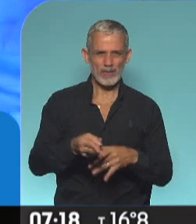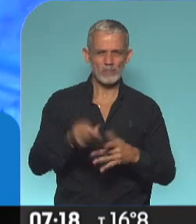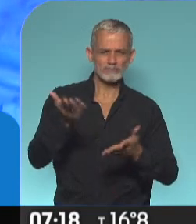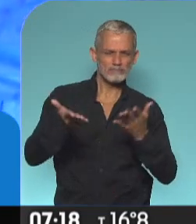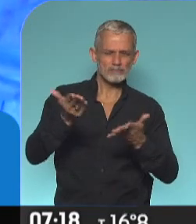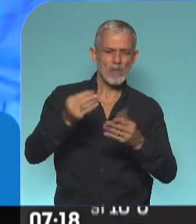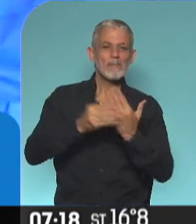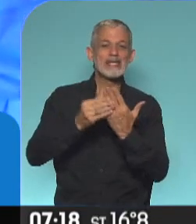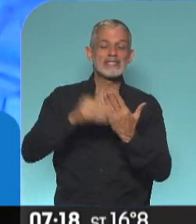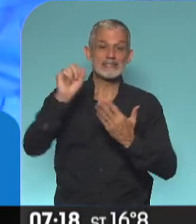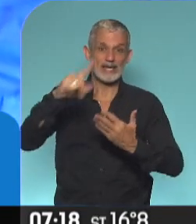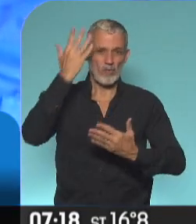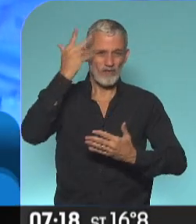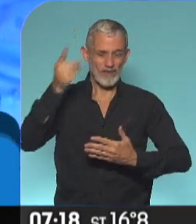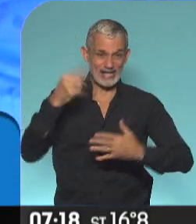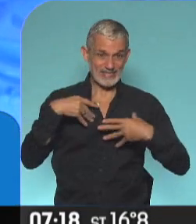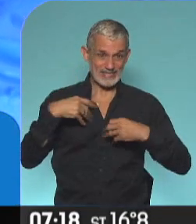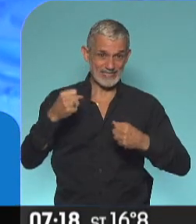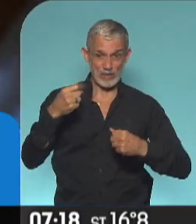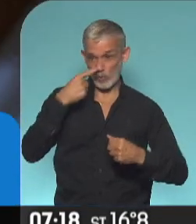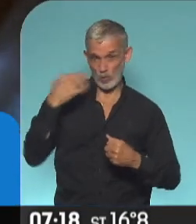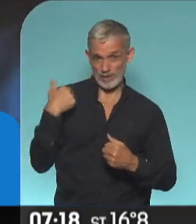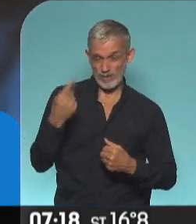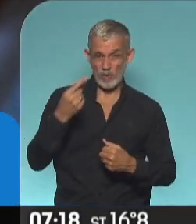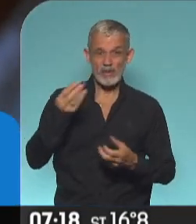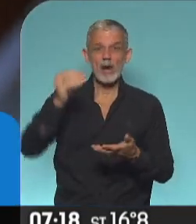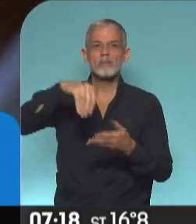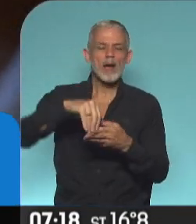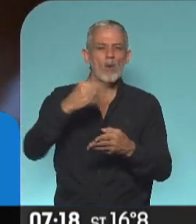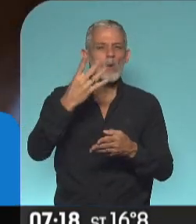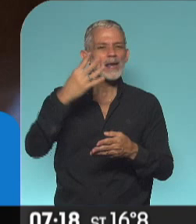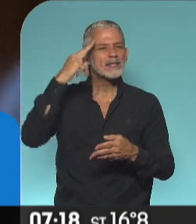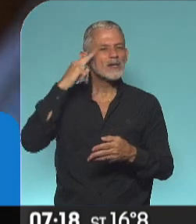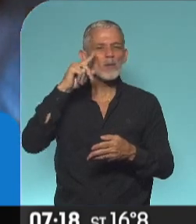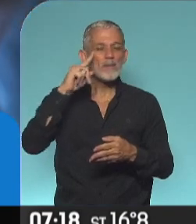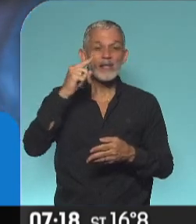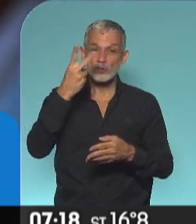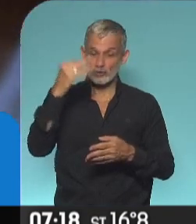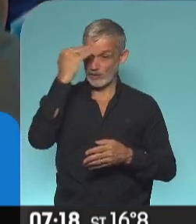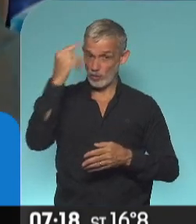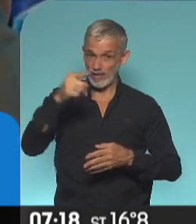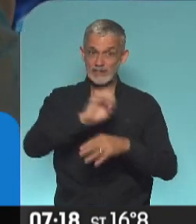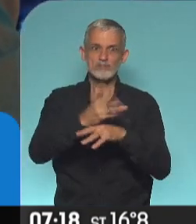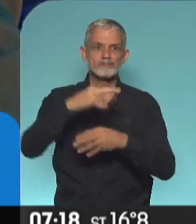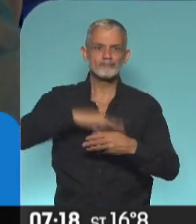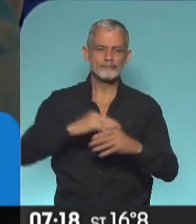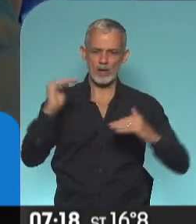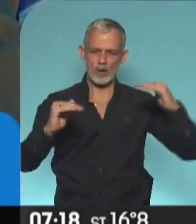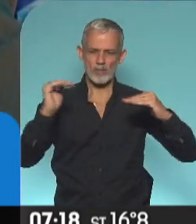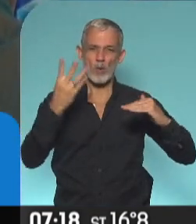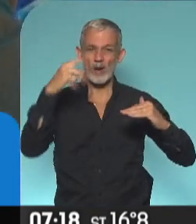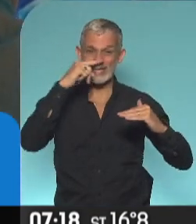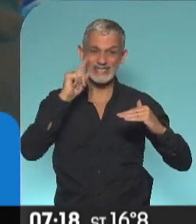del Ministerio de Sanidad de Francia, en el último día se han sumado 49.215 contagios frente a los 47.000 del día